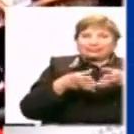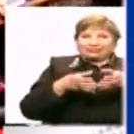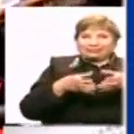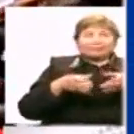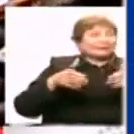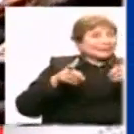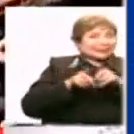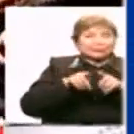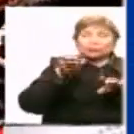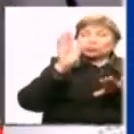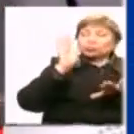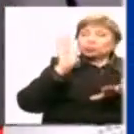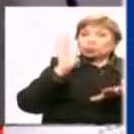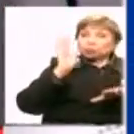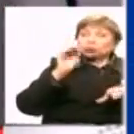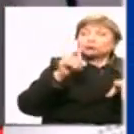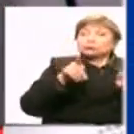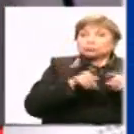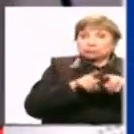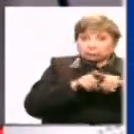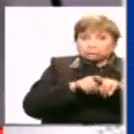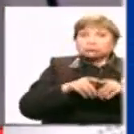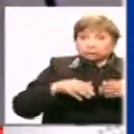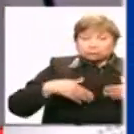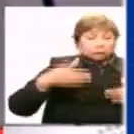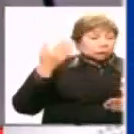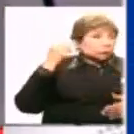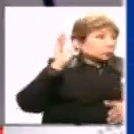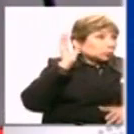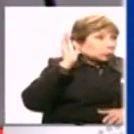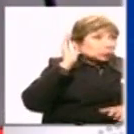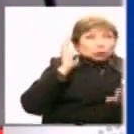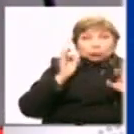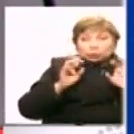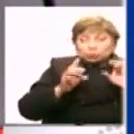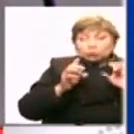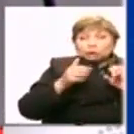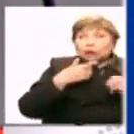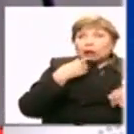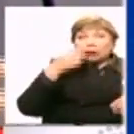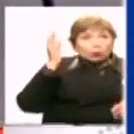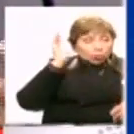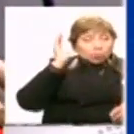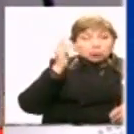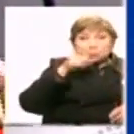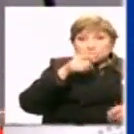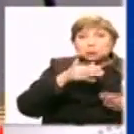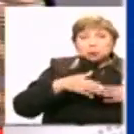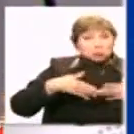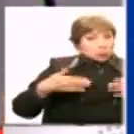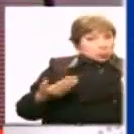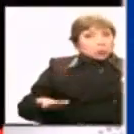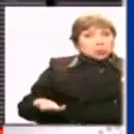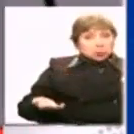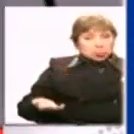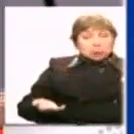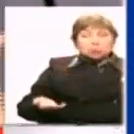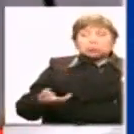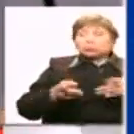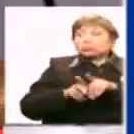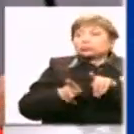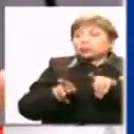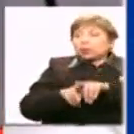que tú, voy a escuchar la defensa. Y creo, en este caso, que será pues el Poder Judicial, el medio idóneo, constitucional, de tomar una